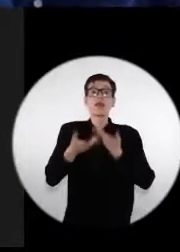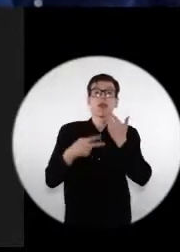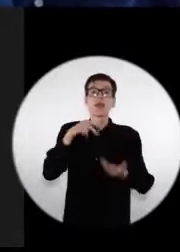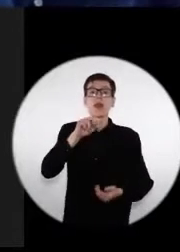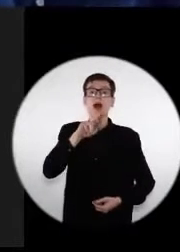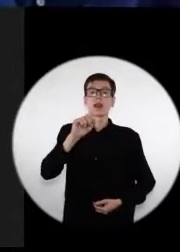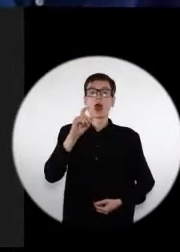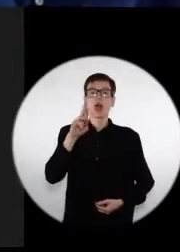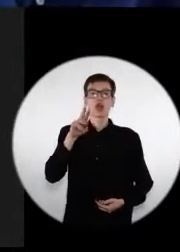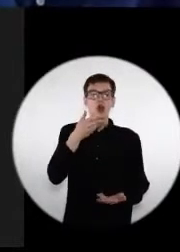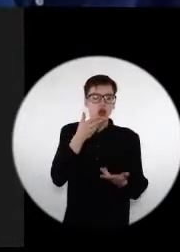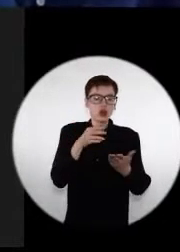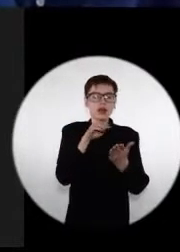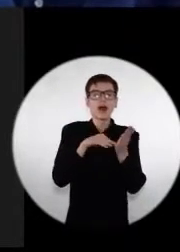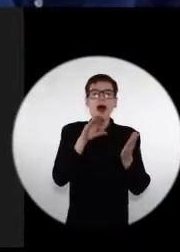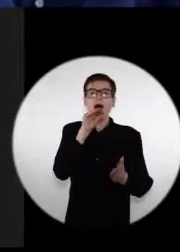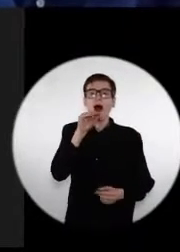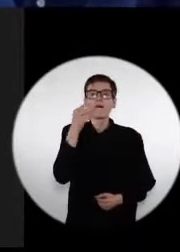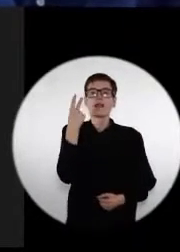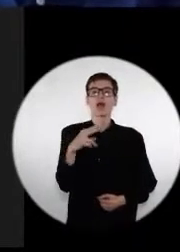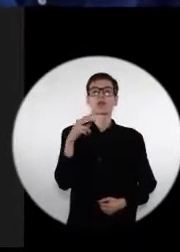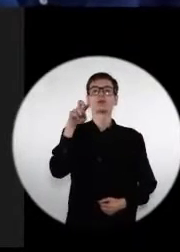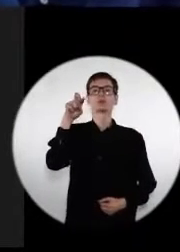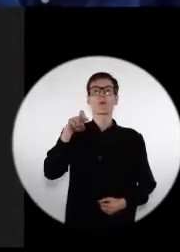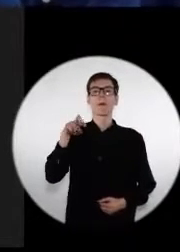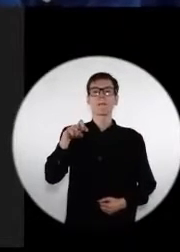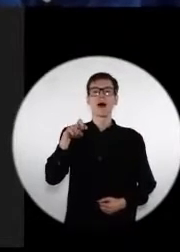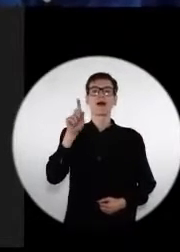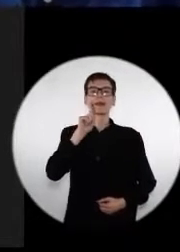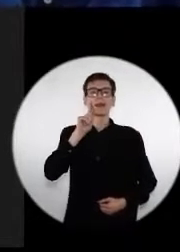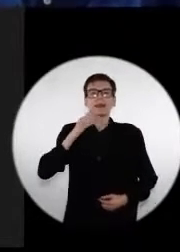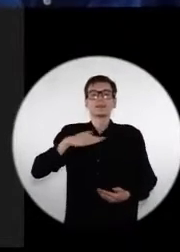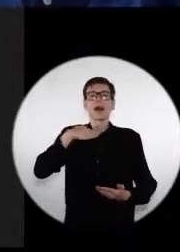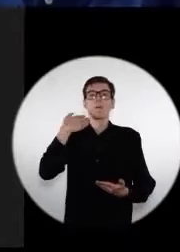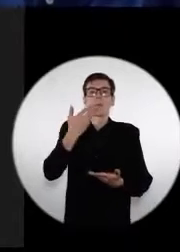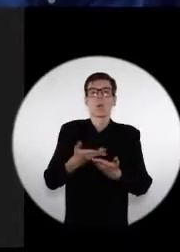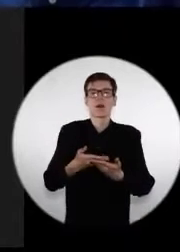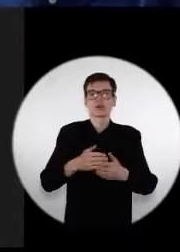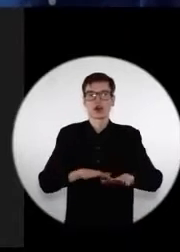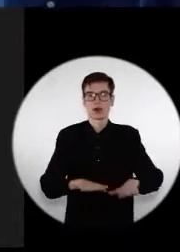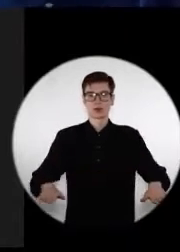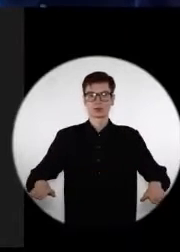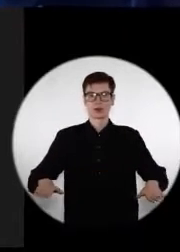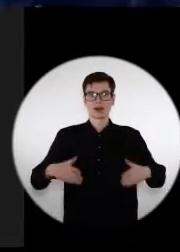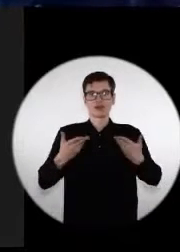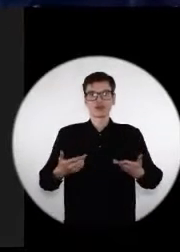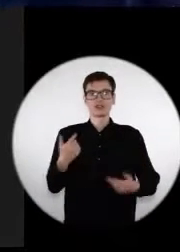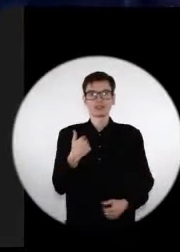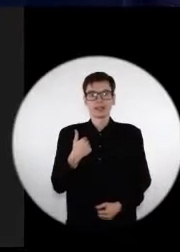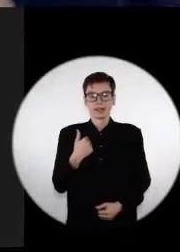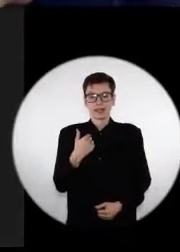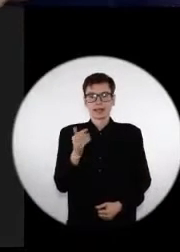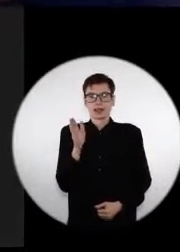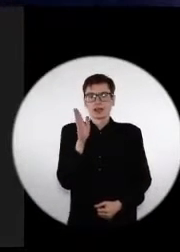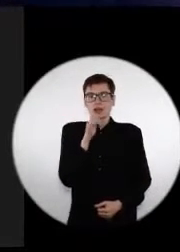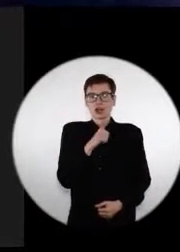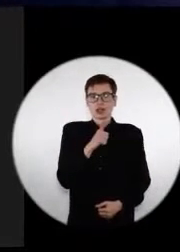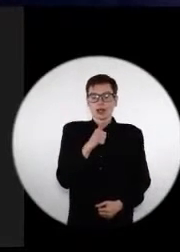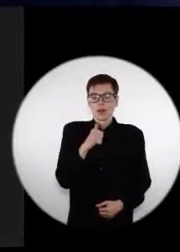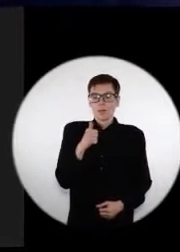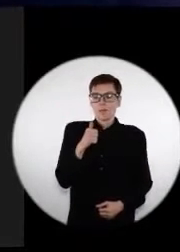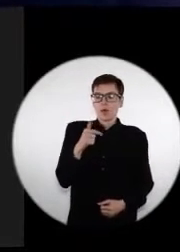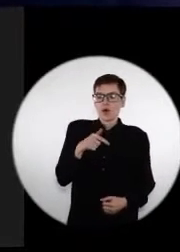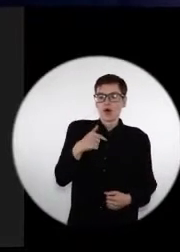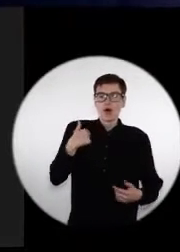en un personaje que está narrando mirando a otra persona entonces están dos padres muertos que está en el suelo sin